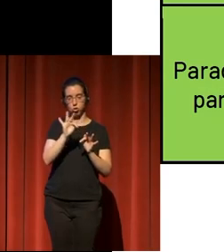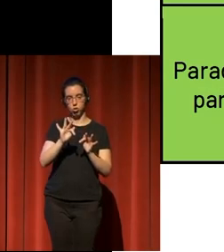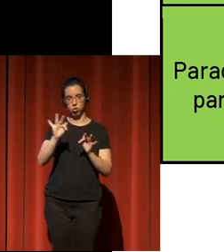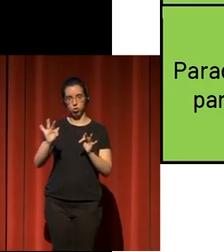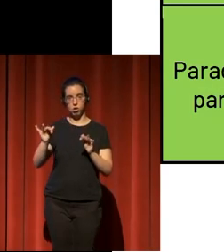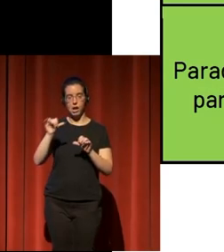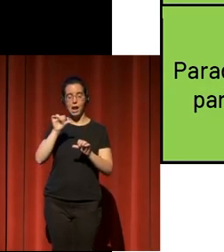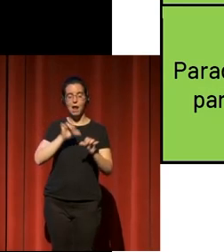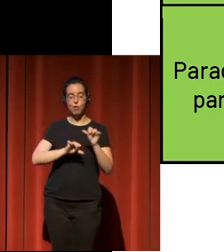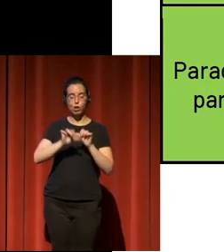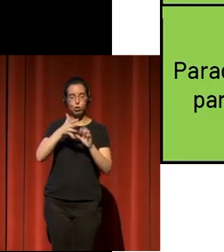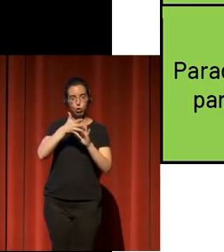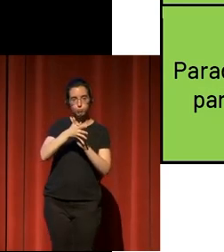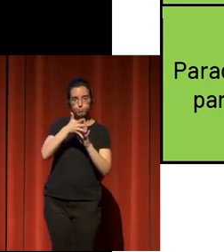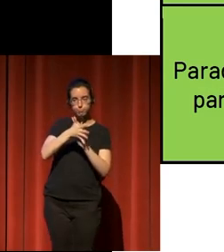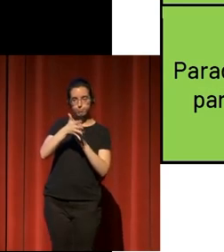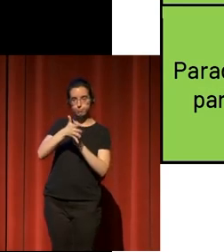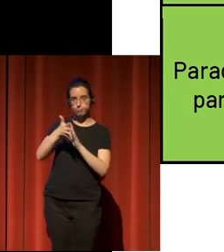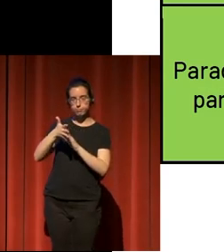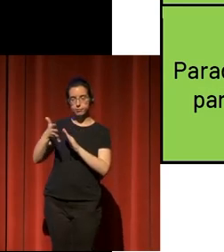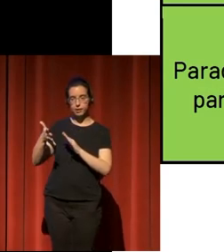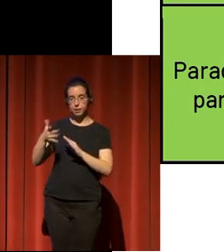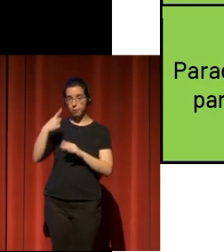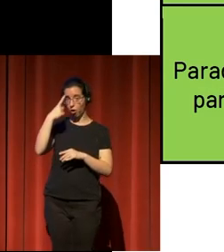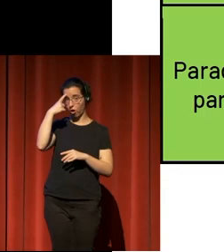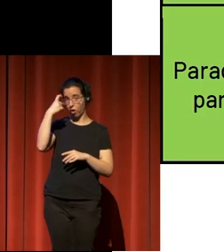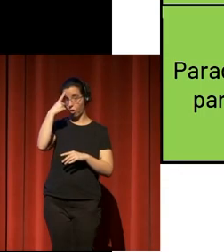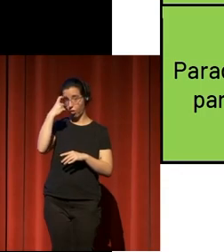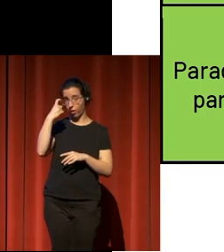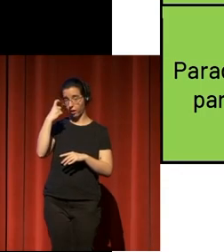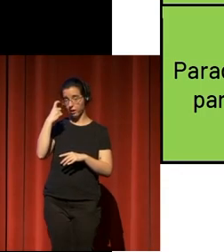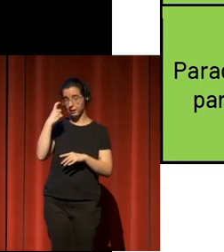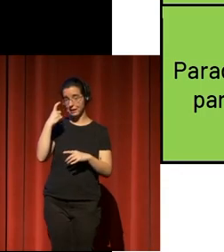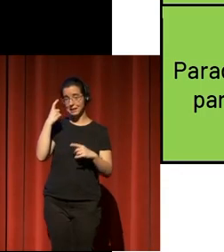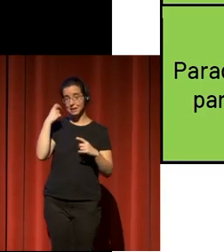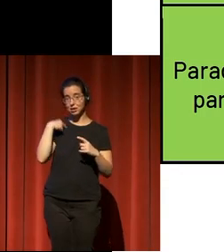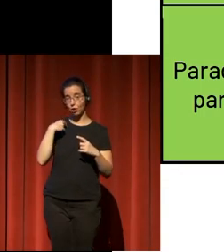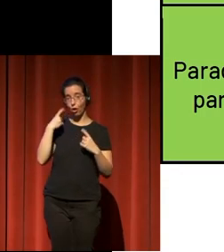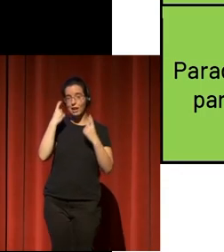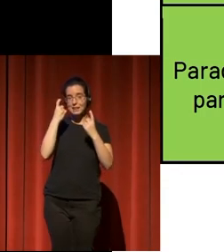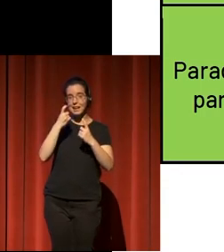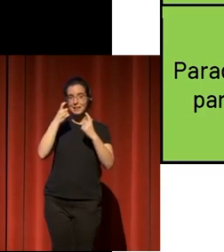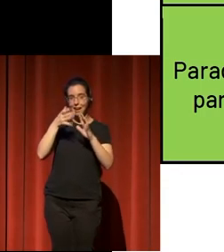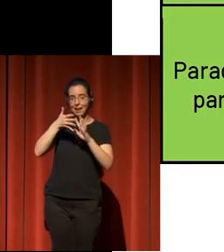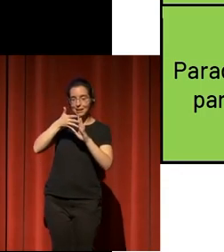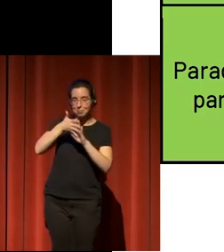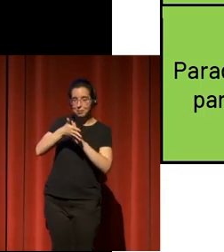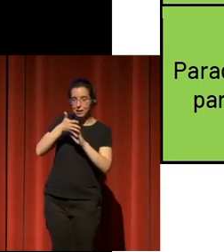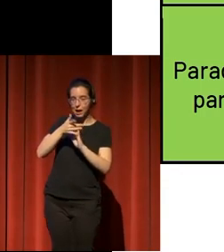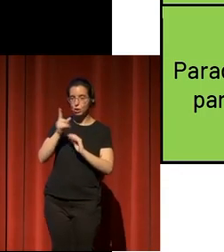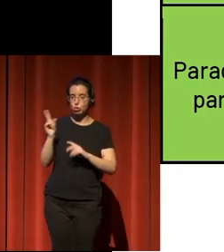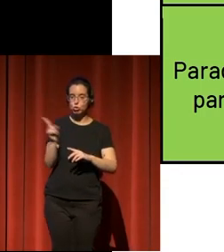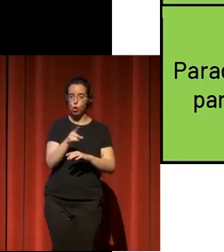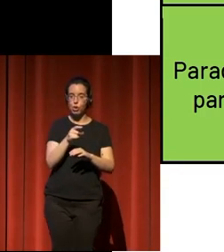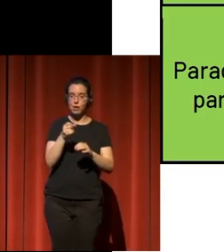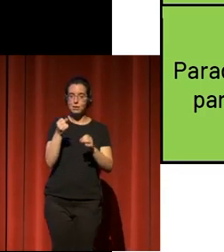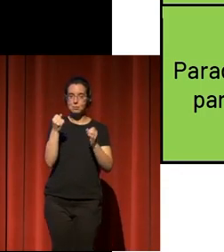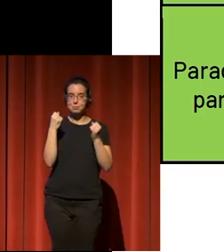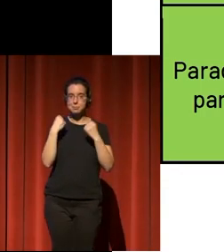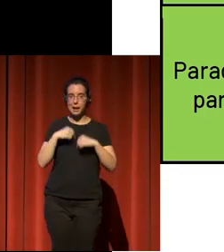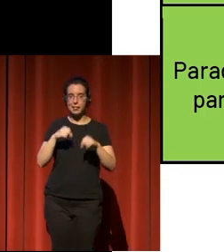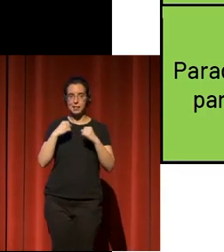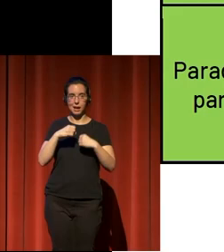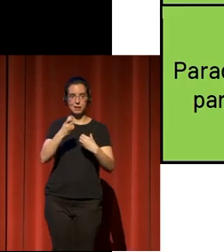laboratorios ciudadanos pero si recordáis un poco estaba como tratando de describir todas las prácticas de participación identificadas en